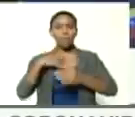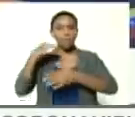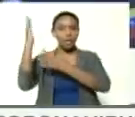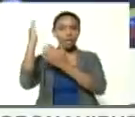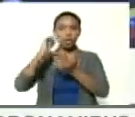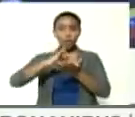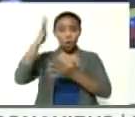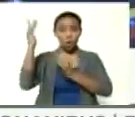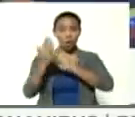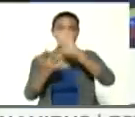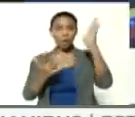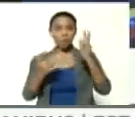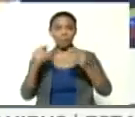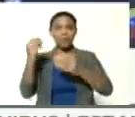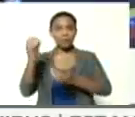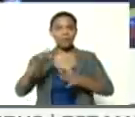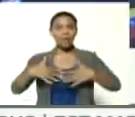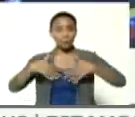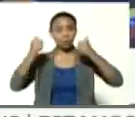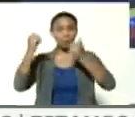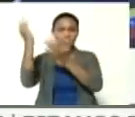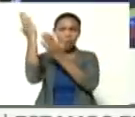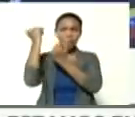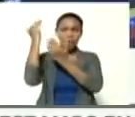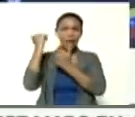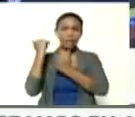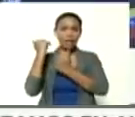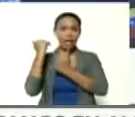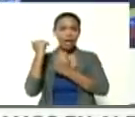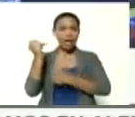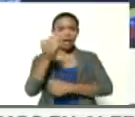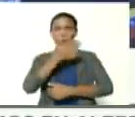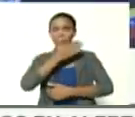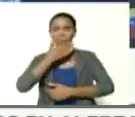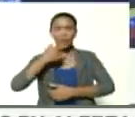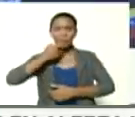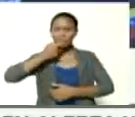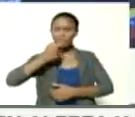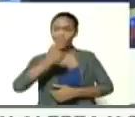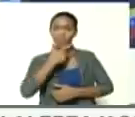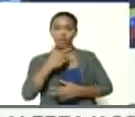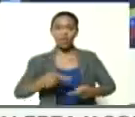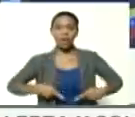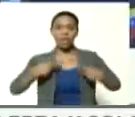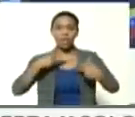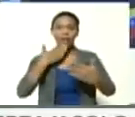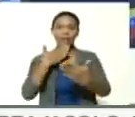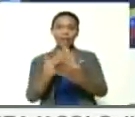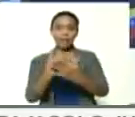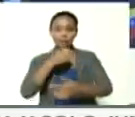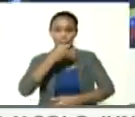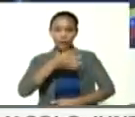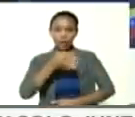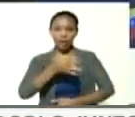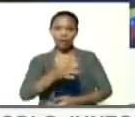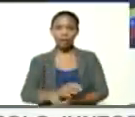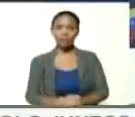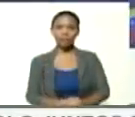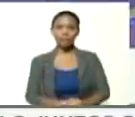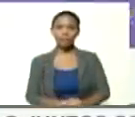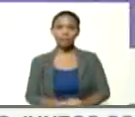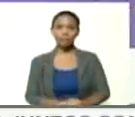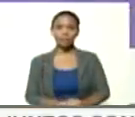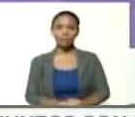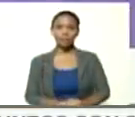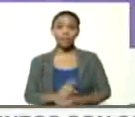mi recompensa, mi esperanza y lo más precioso de esta vida. Muchas gracias, muy buenas tardes. Bien,